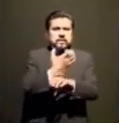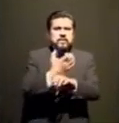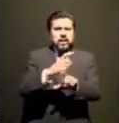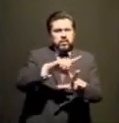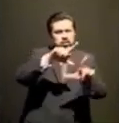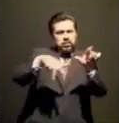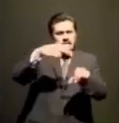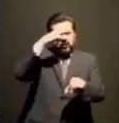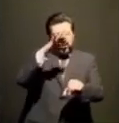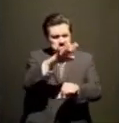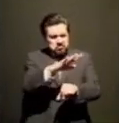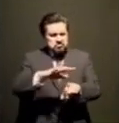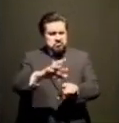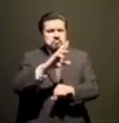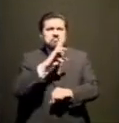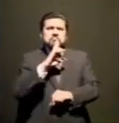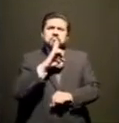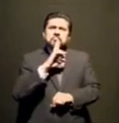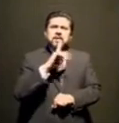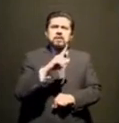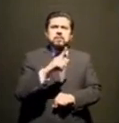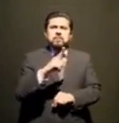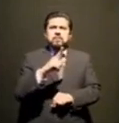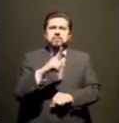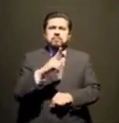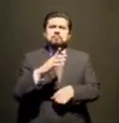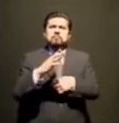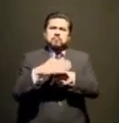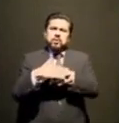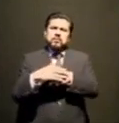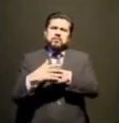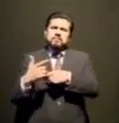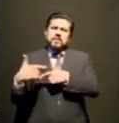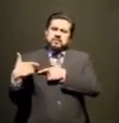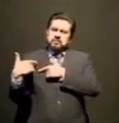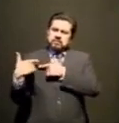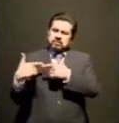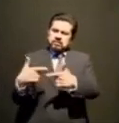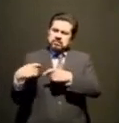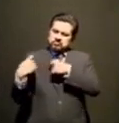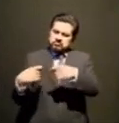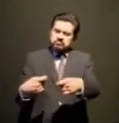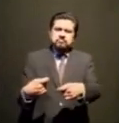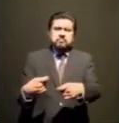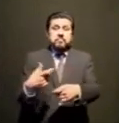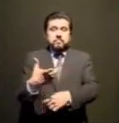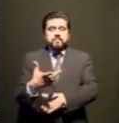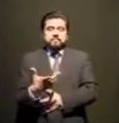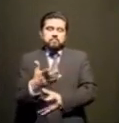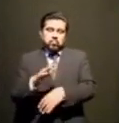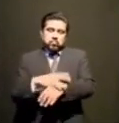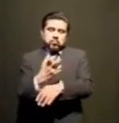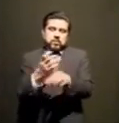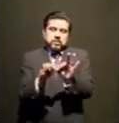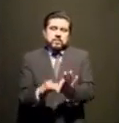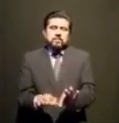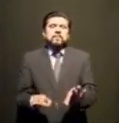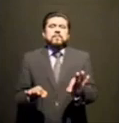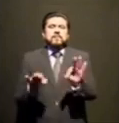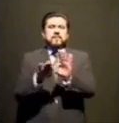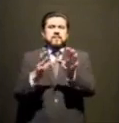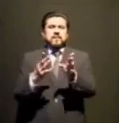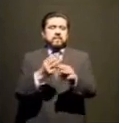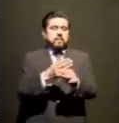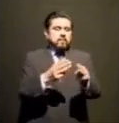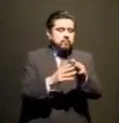país mejor que heredar a las próximas generaciones. Por eso es importante hacer